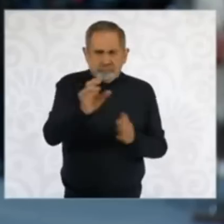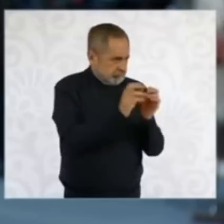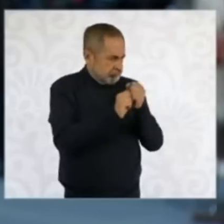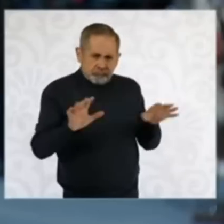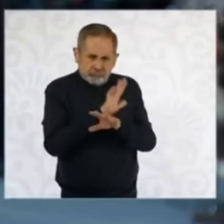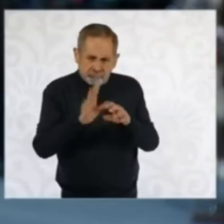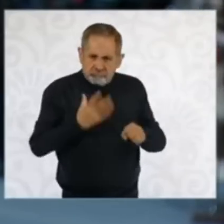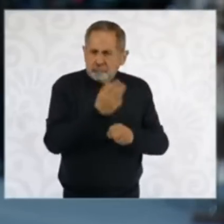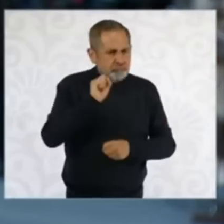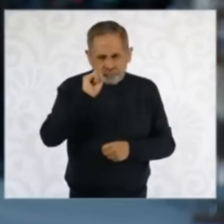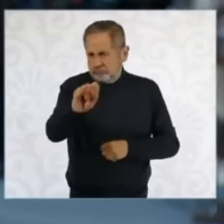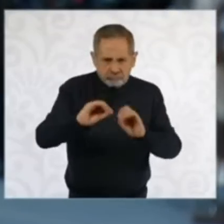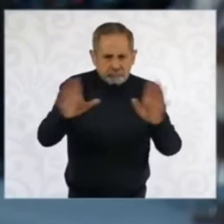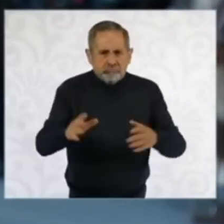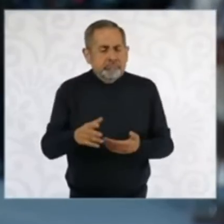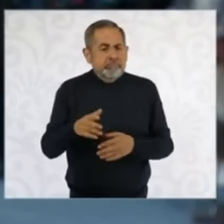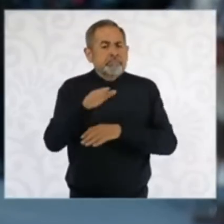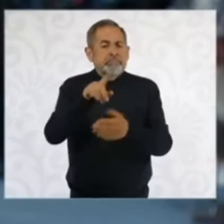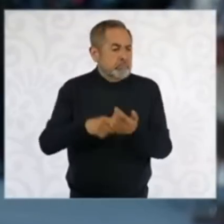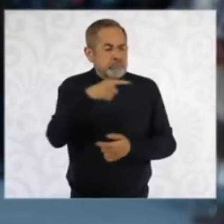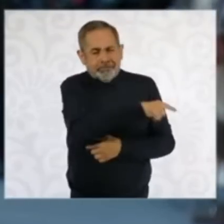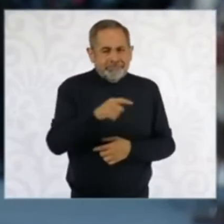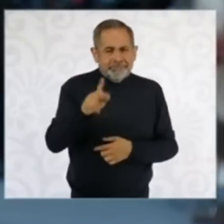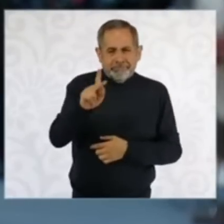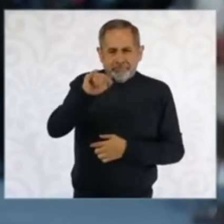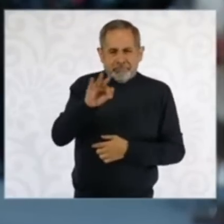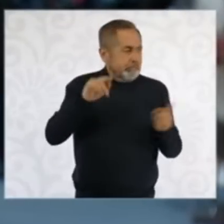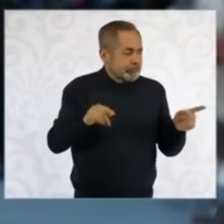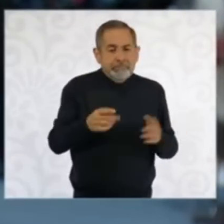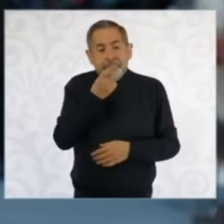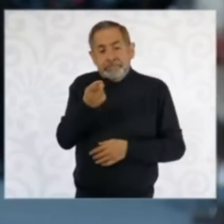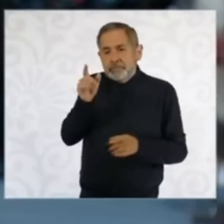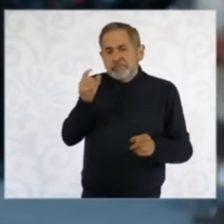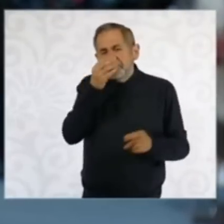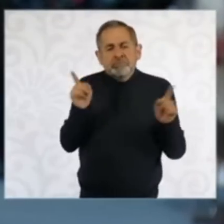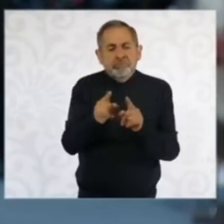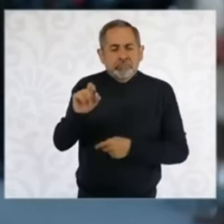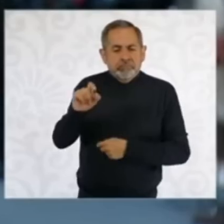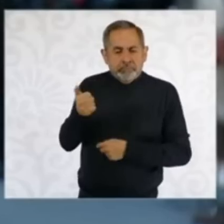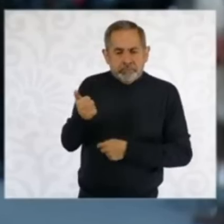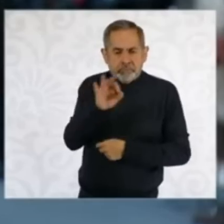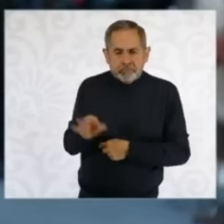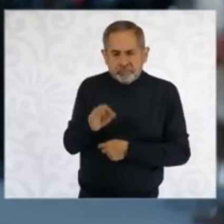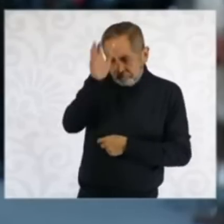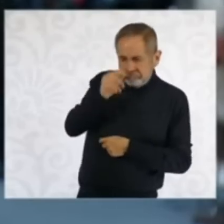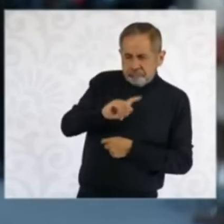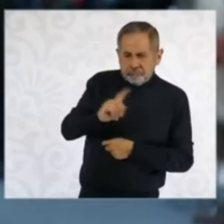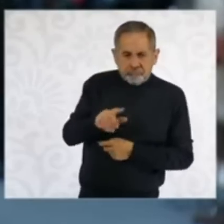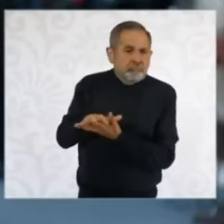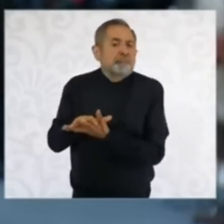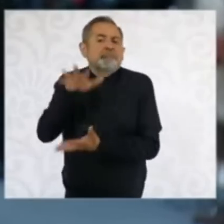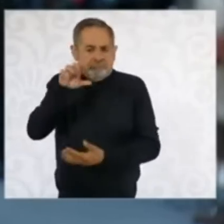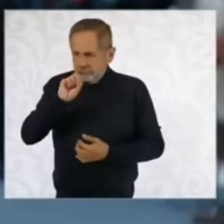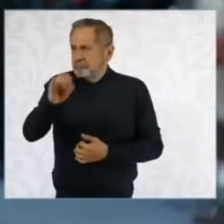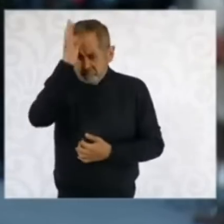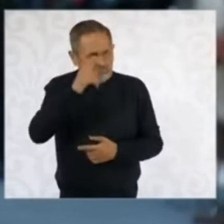que ya están, eso es de aclararse, en torno al Poder Judicial. Y solo el 26% es quien no está de acuerdo o quien tiene alguna diferencia